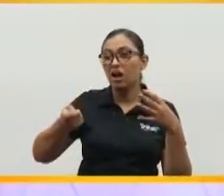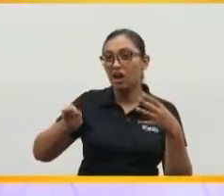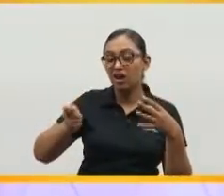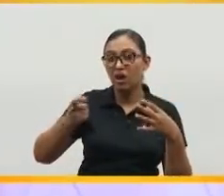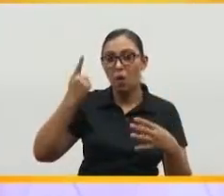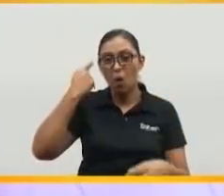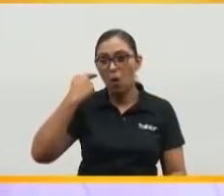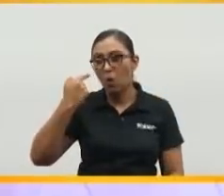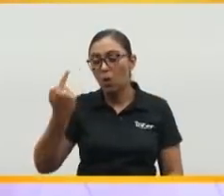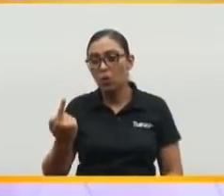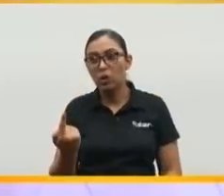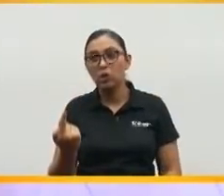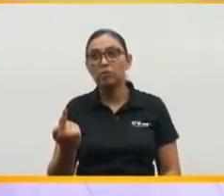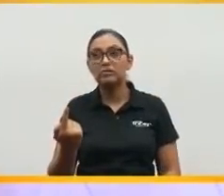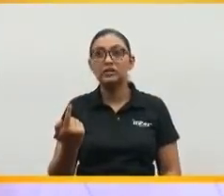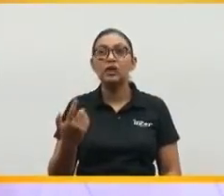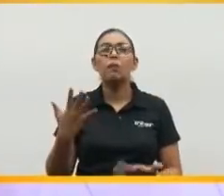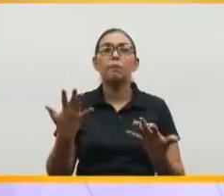contra